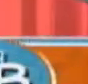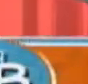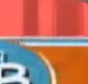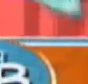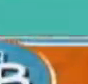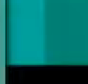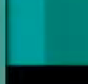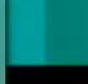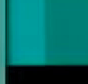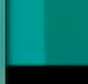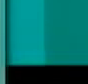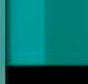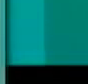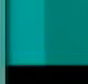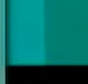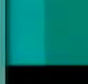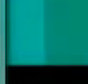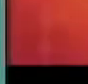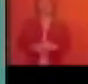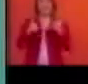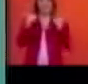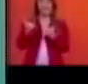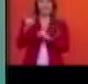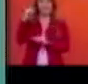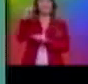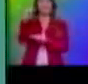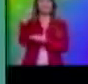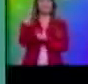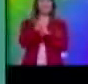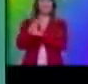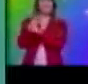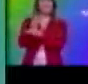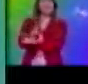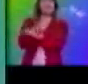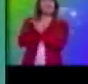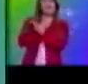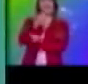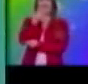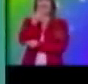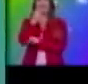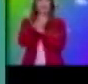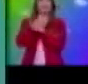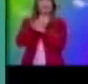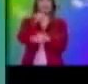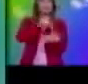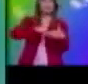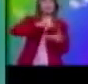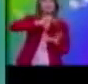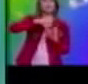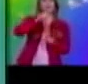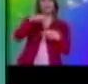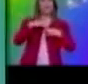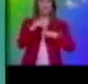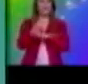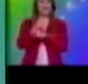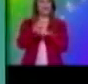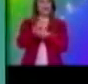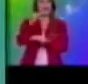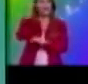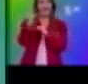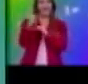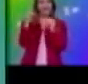Con el auspicio de... Descubre todo el cuidado y protección de los colores de ciclón líquido en su nuevo Ahorra